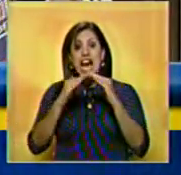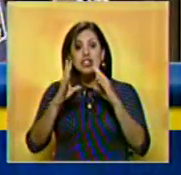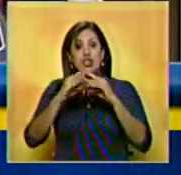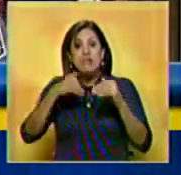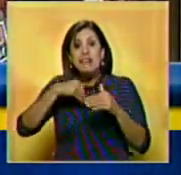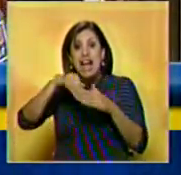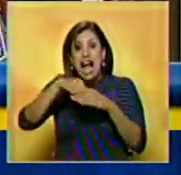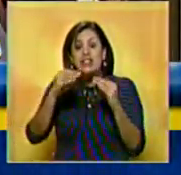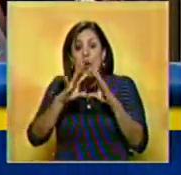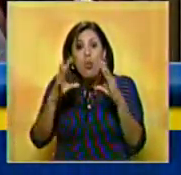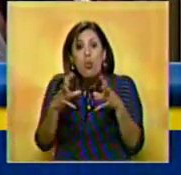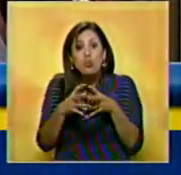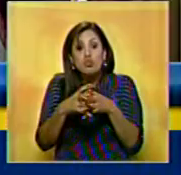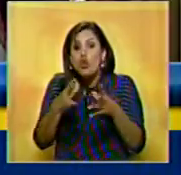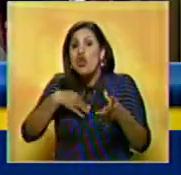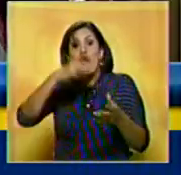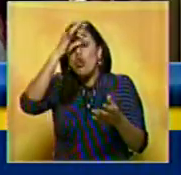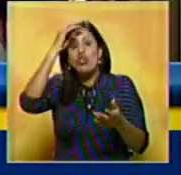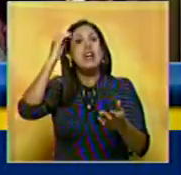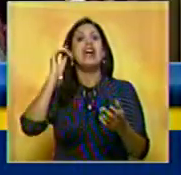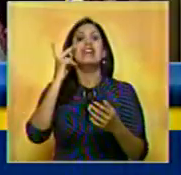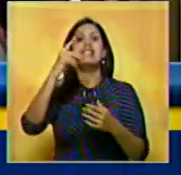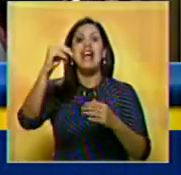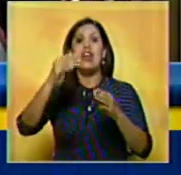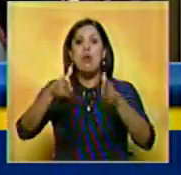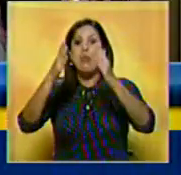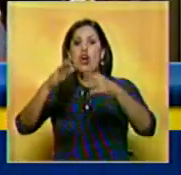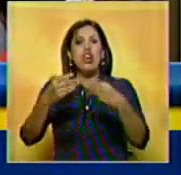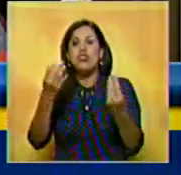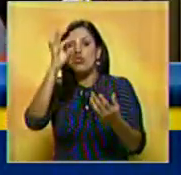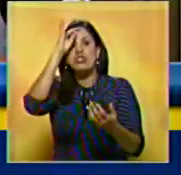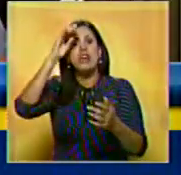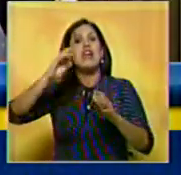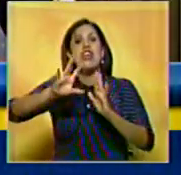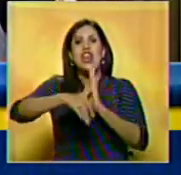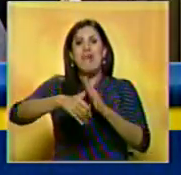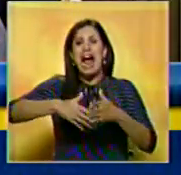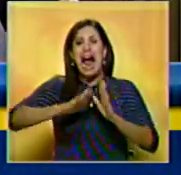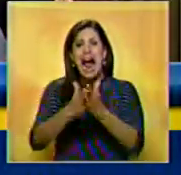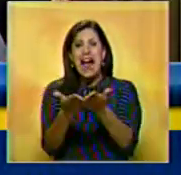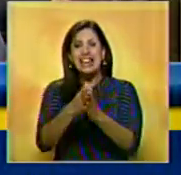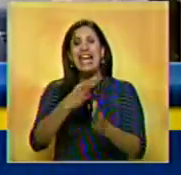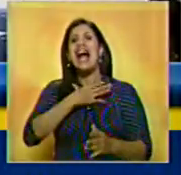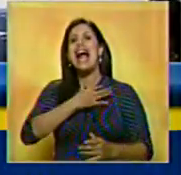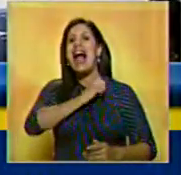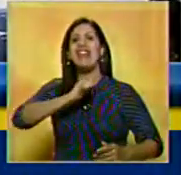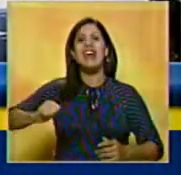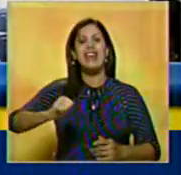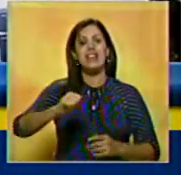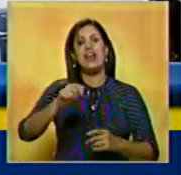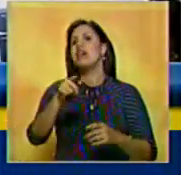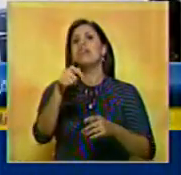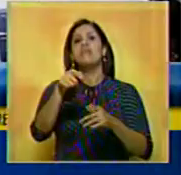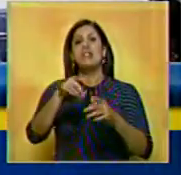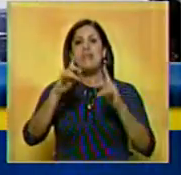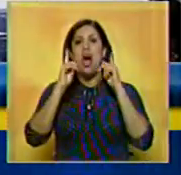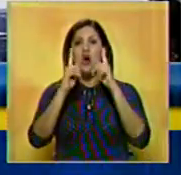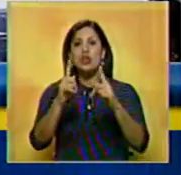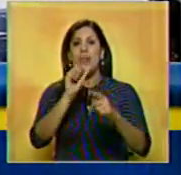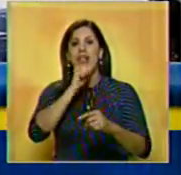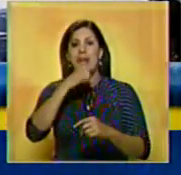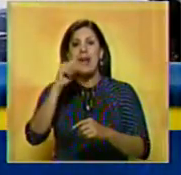todos estábamos juntos. Yo no sé ni qué fue hacer para los bloques, no sé. Y le quitaron la cartera, la cadena. En el sector La Cuesta de la carretera